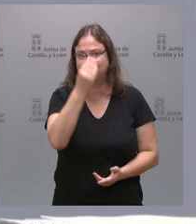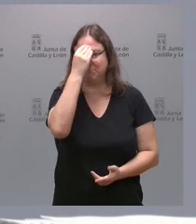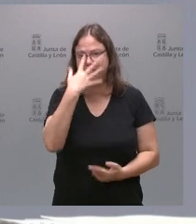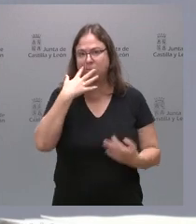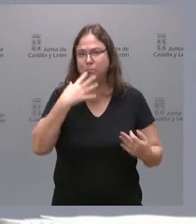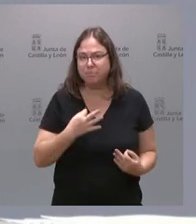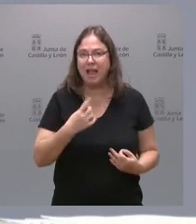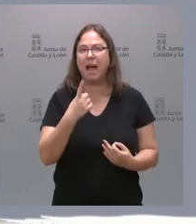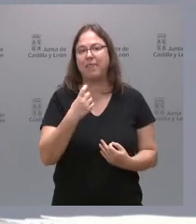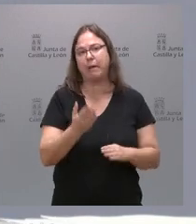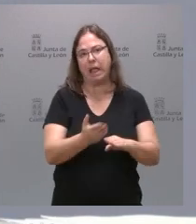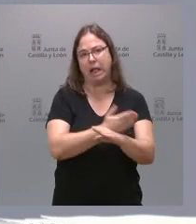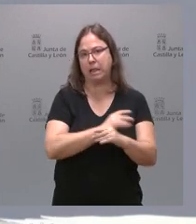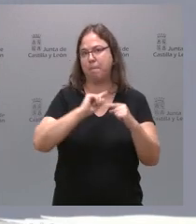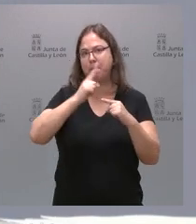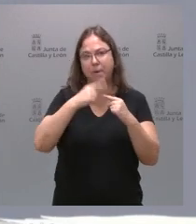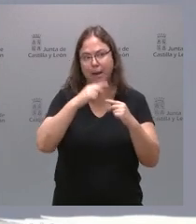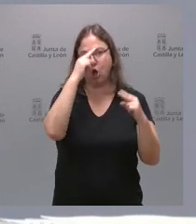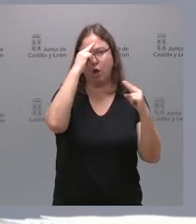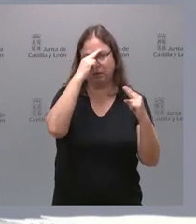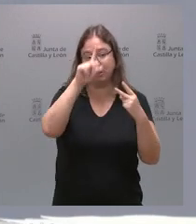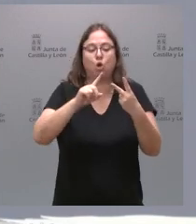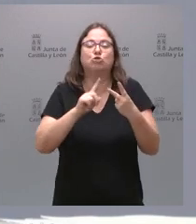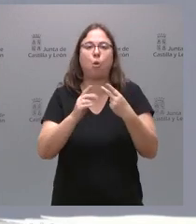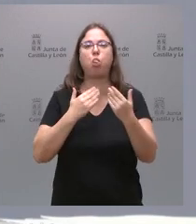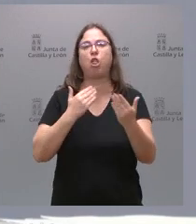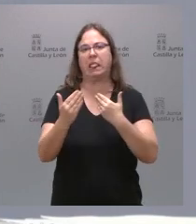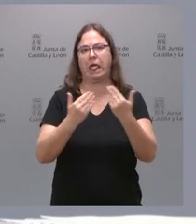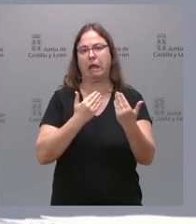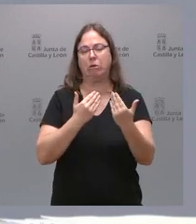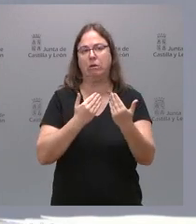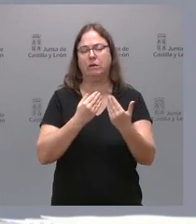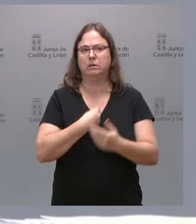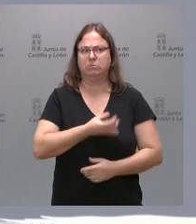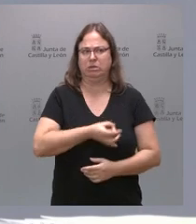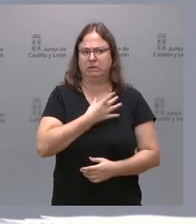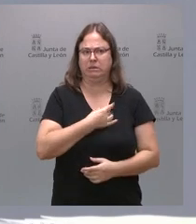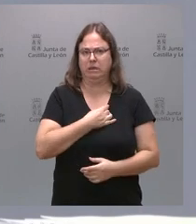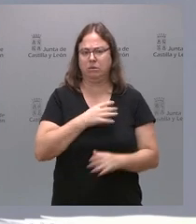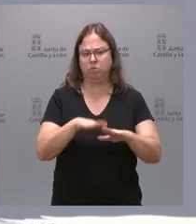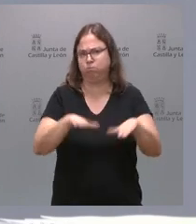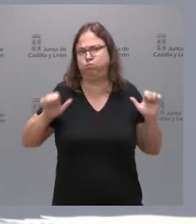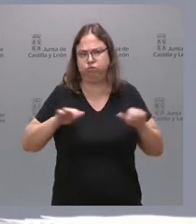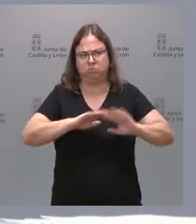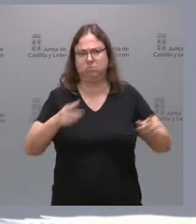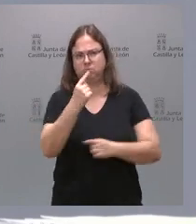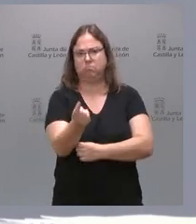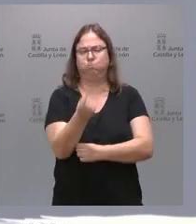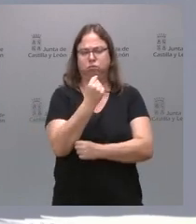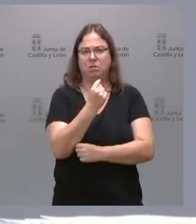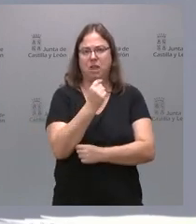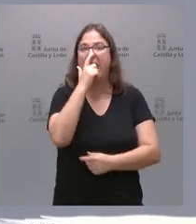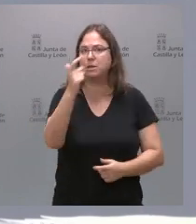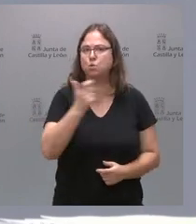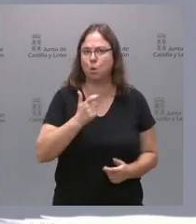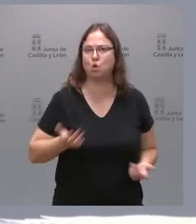realmente que haya un respeto antes de pasar al diálogo porque yo podría entender que los sindicatos Se levantarán de todas las mesas porque están recibiendo